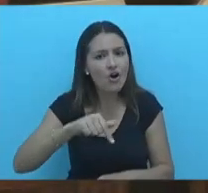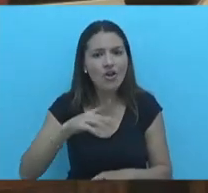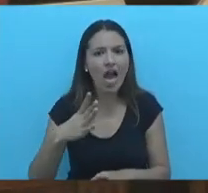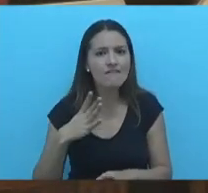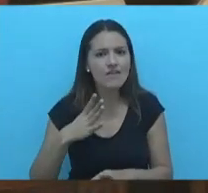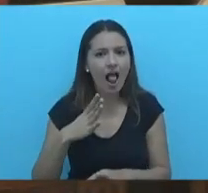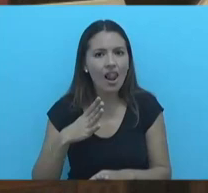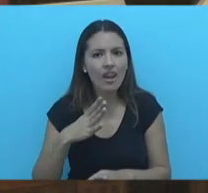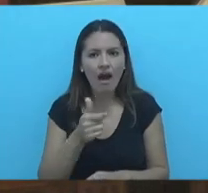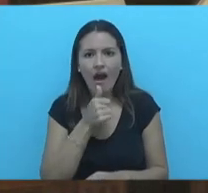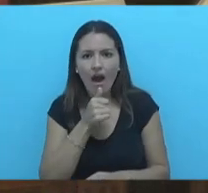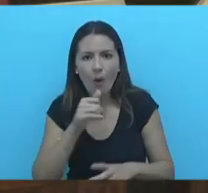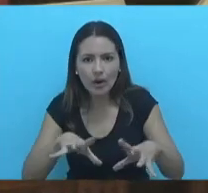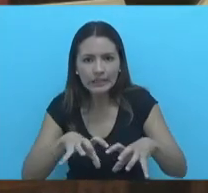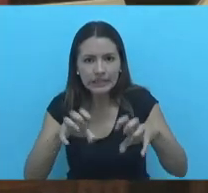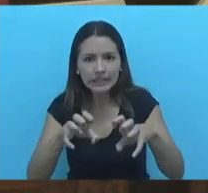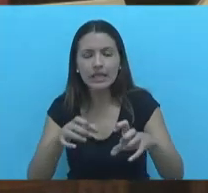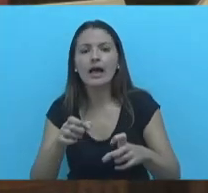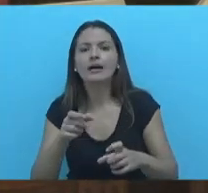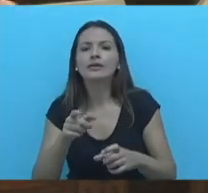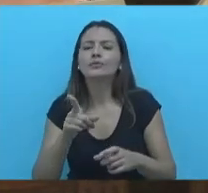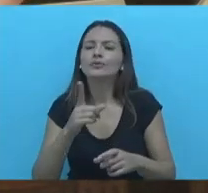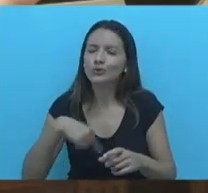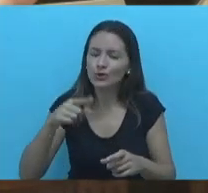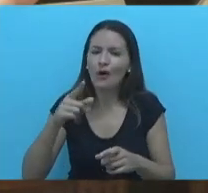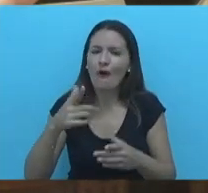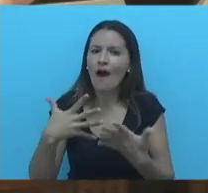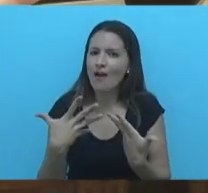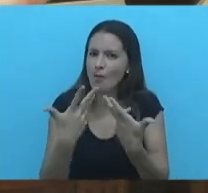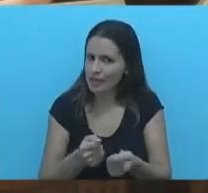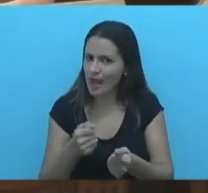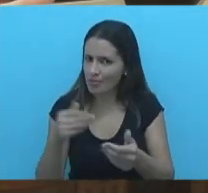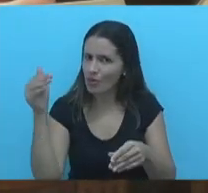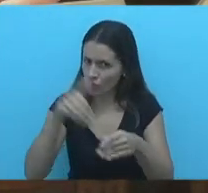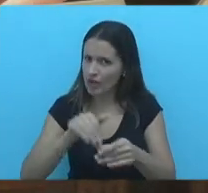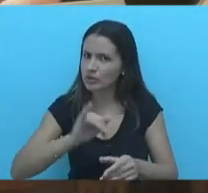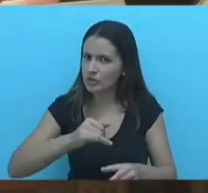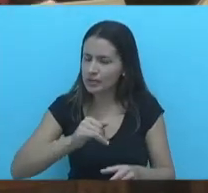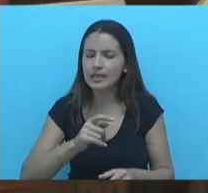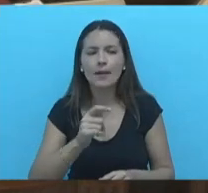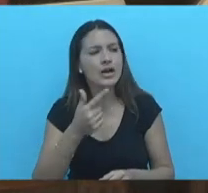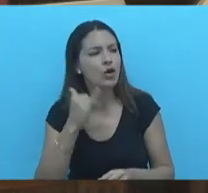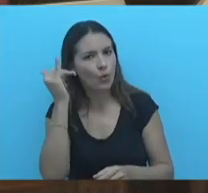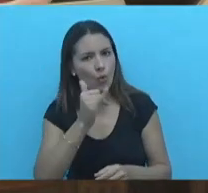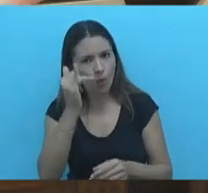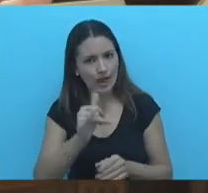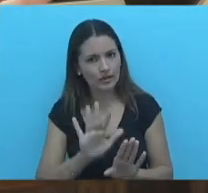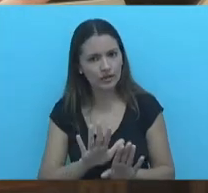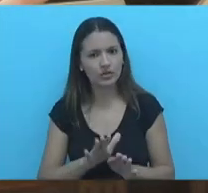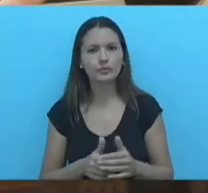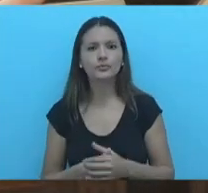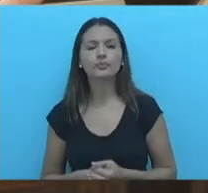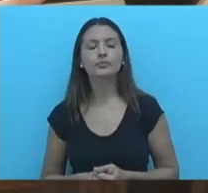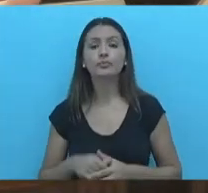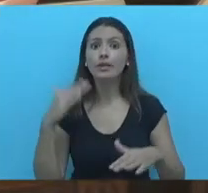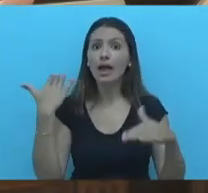apoyamos y acompañamos este proyecto, pero también quería hacer algunas consideraciones que si bien la emergencia tiene que atender a lo económico